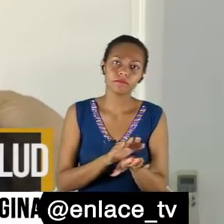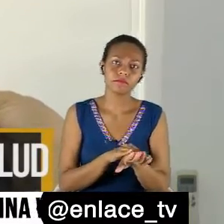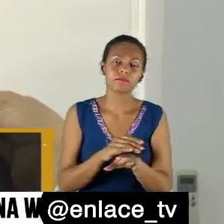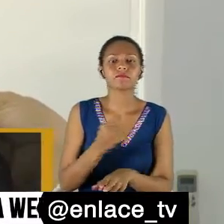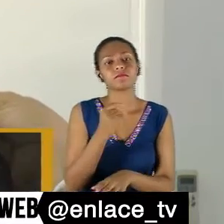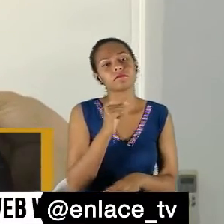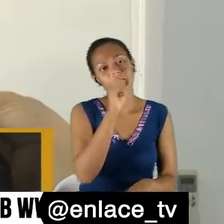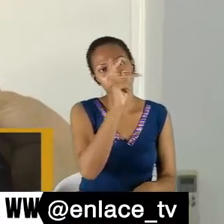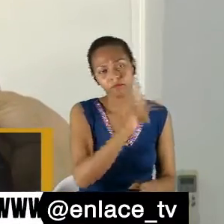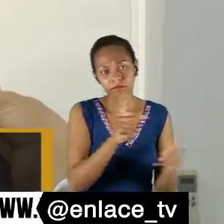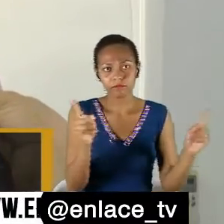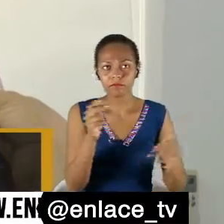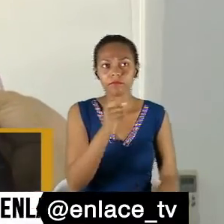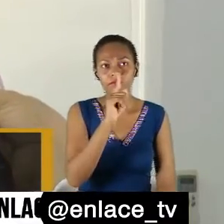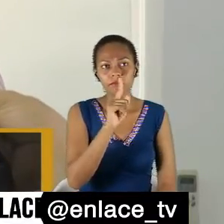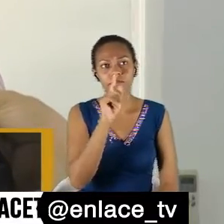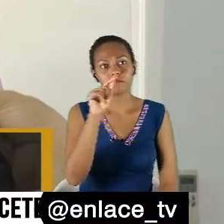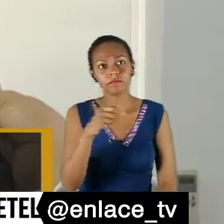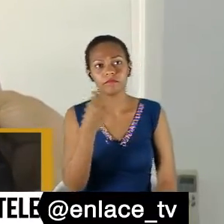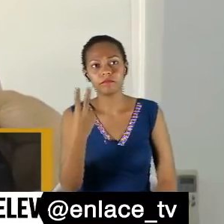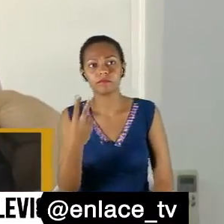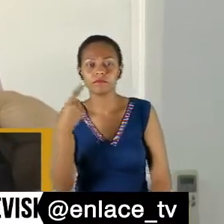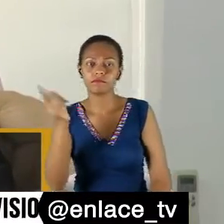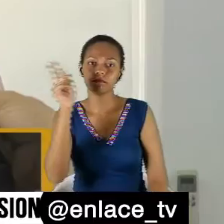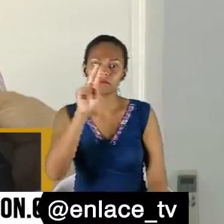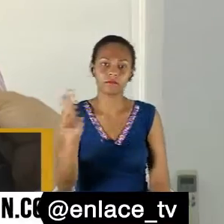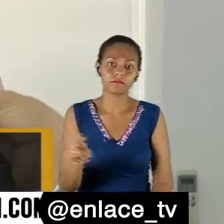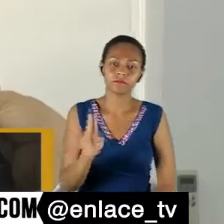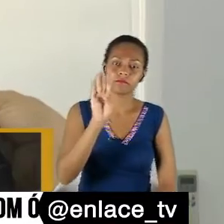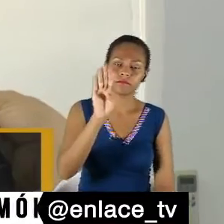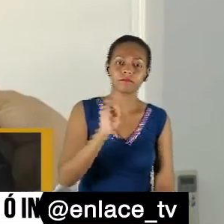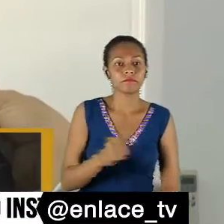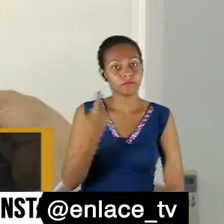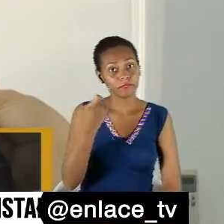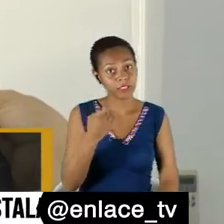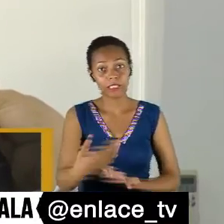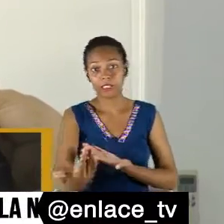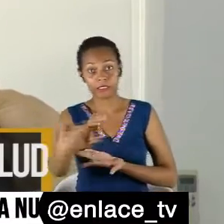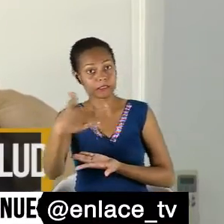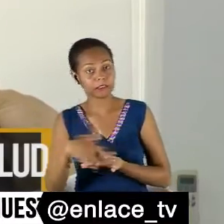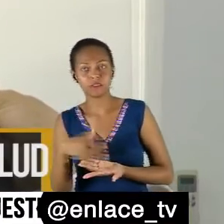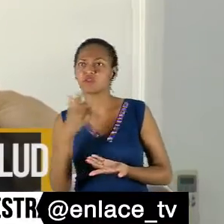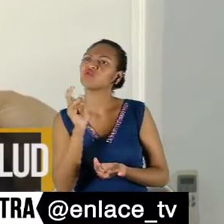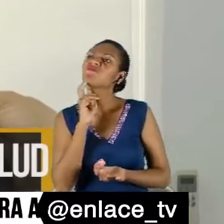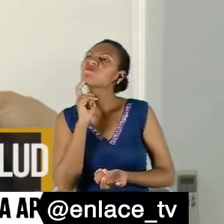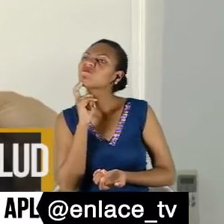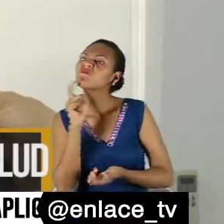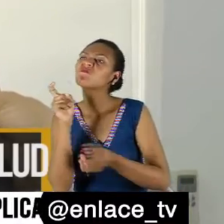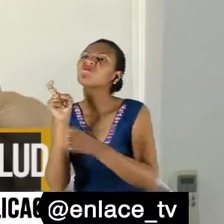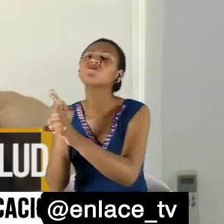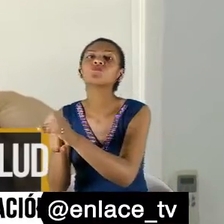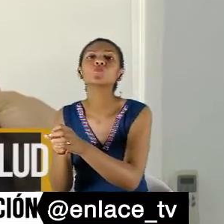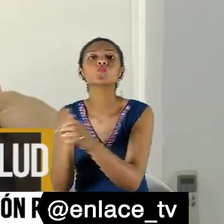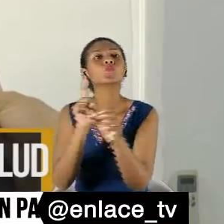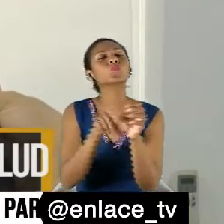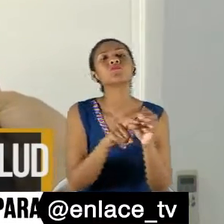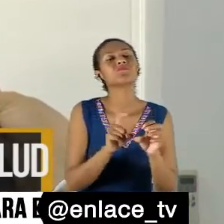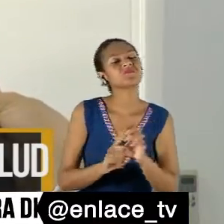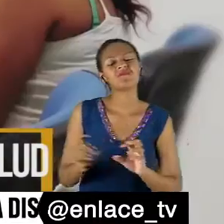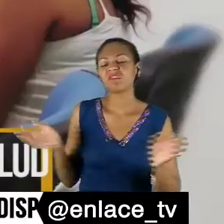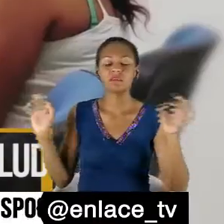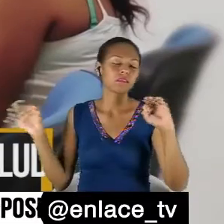2 del Sisbén y que todavía no se han acercado a ninguna EPS para hacer efectiva su afiliación al